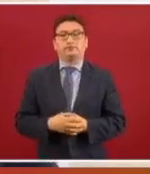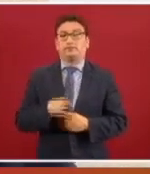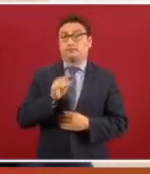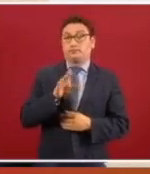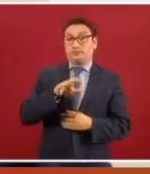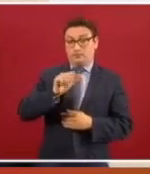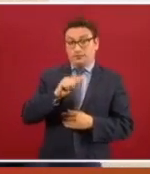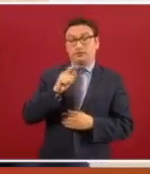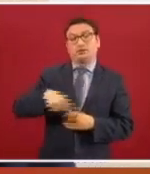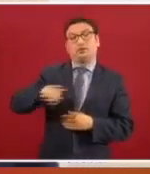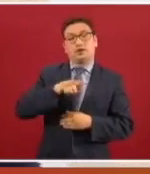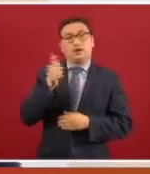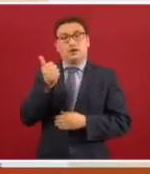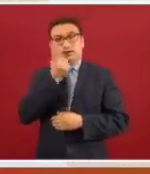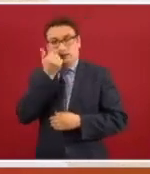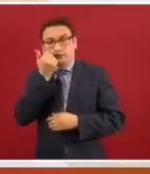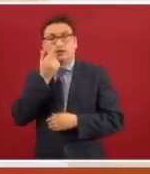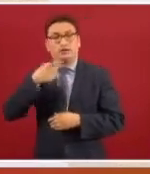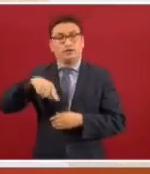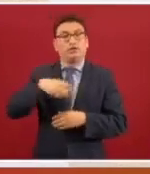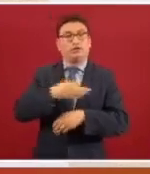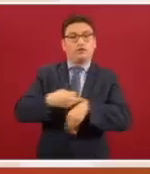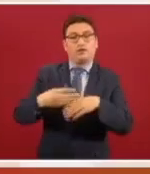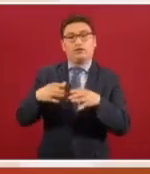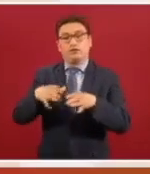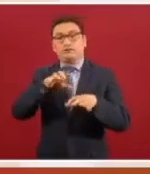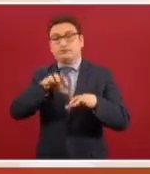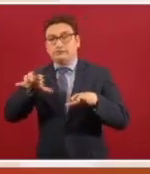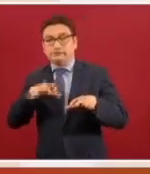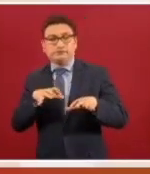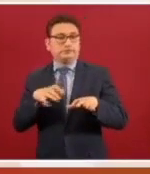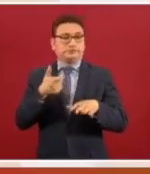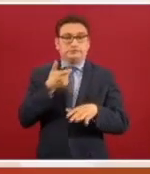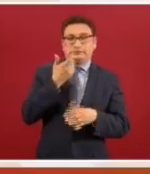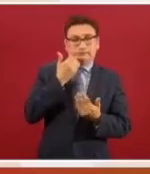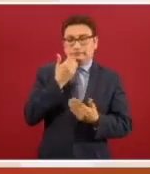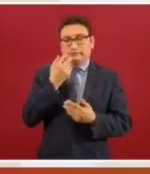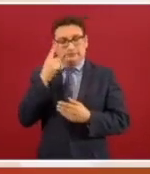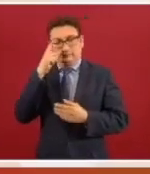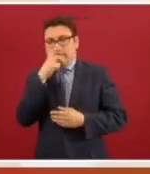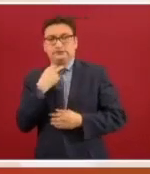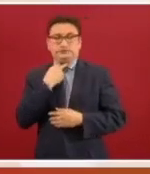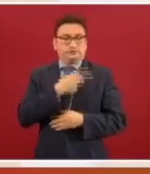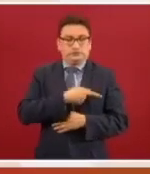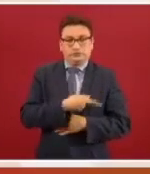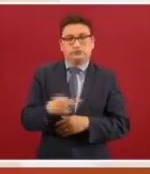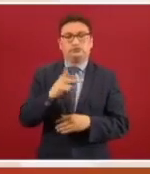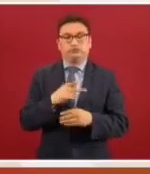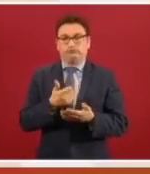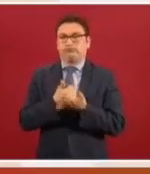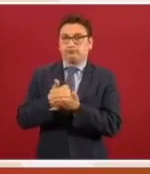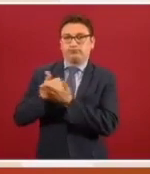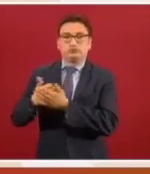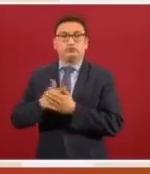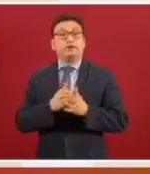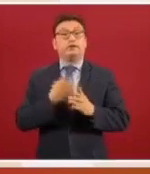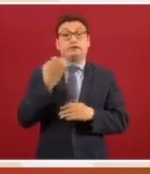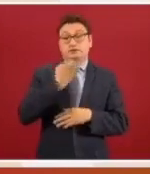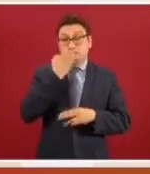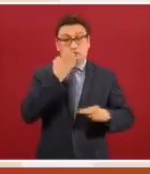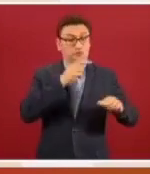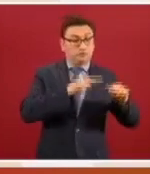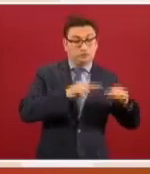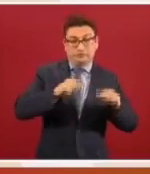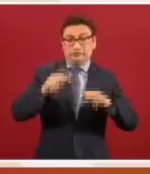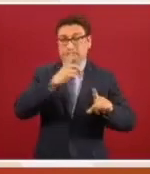becas a estudiantes de familias de escasos recursos económicos en todos los niveles